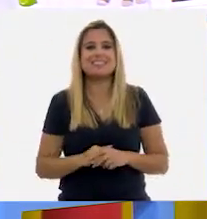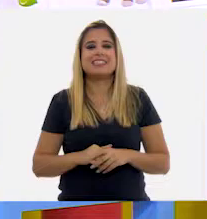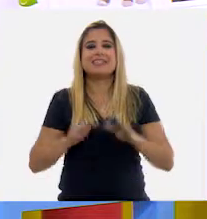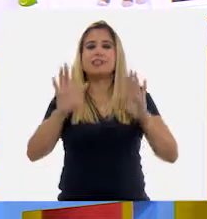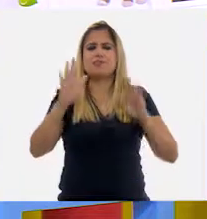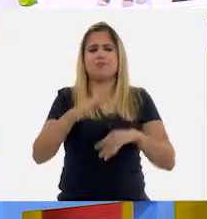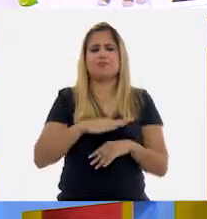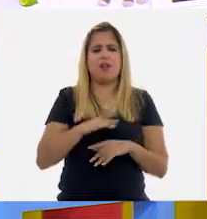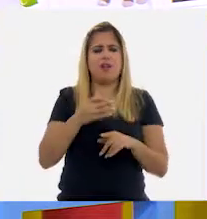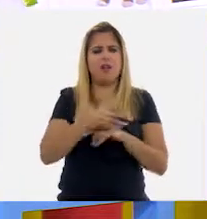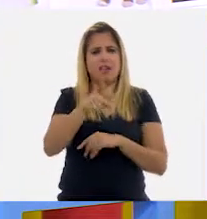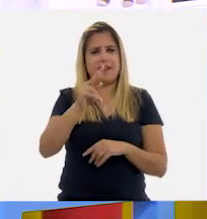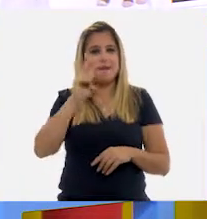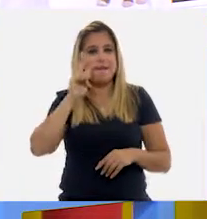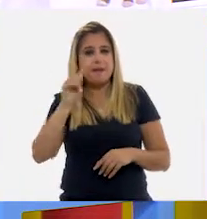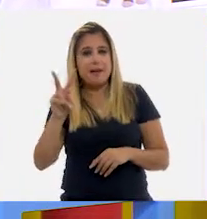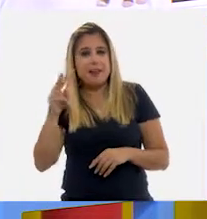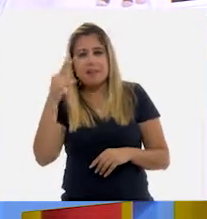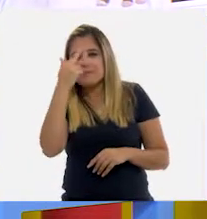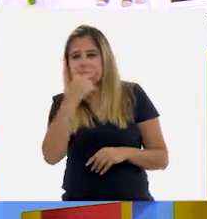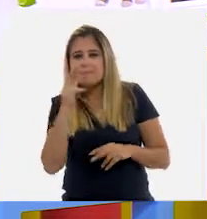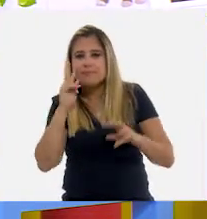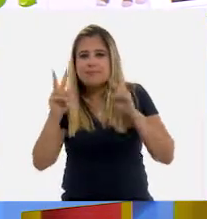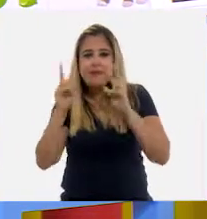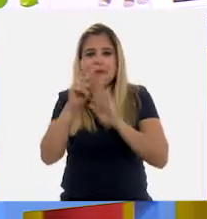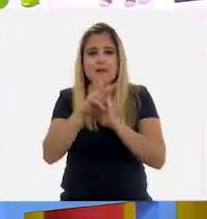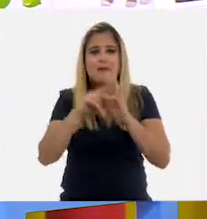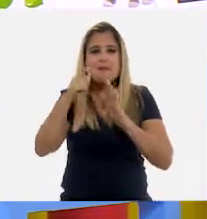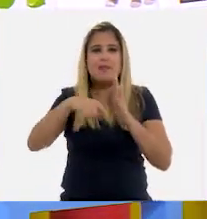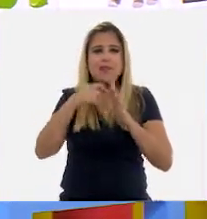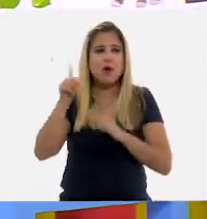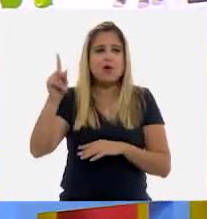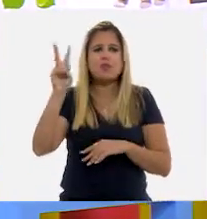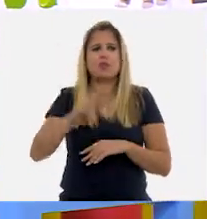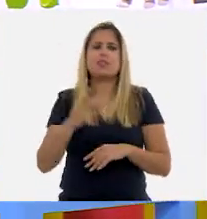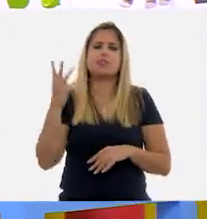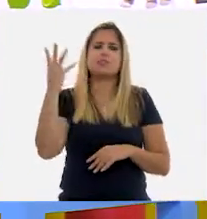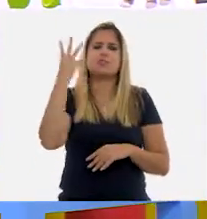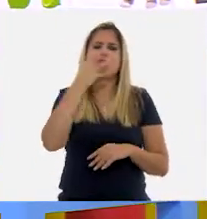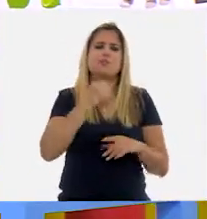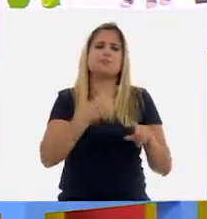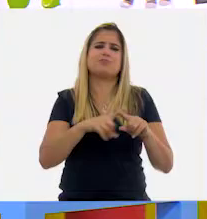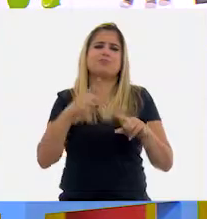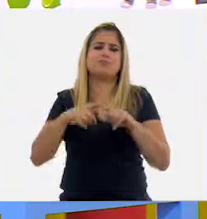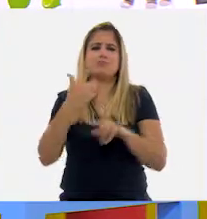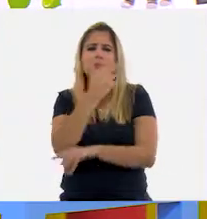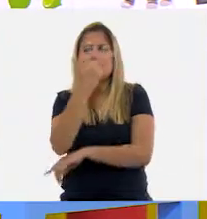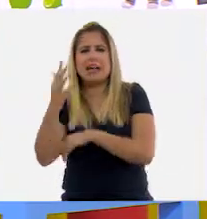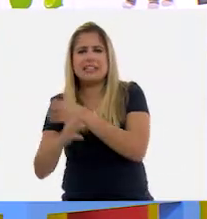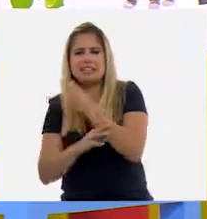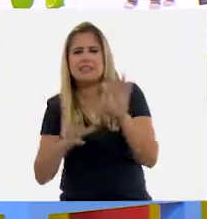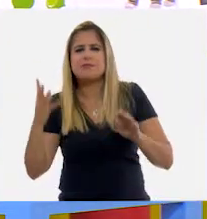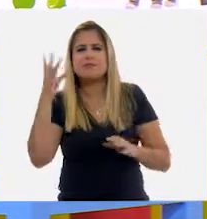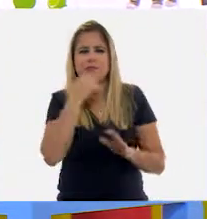Bueno, pues como pudieron observar, este video es muy bonito, bueno, el paisaje que nos muestra. Sí.